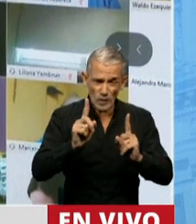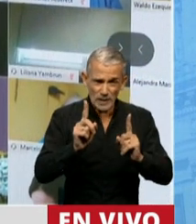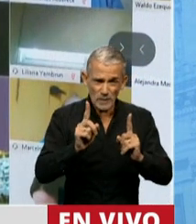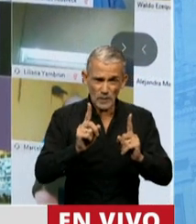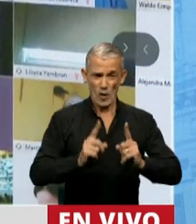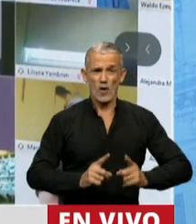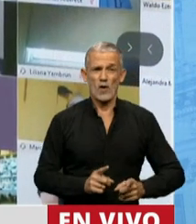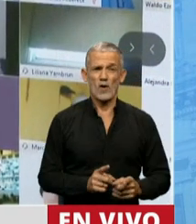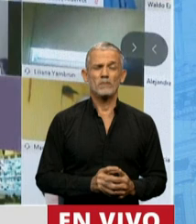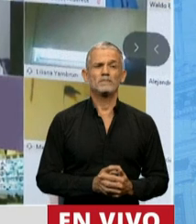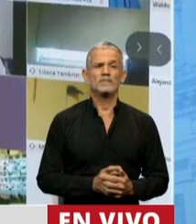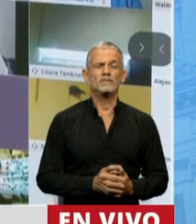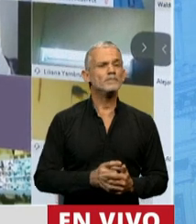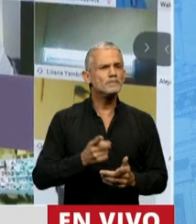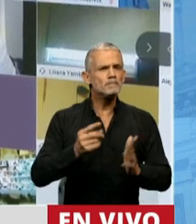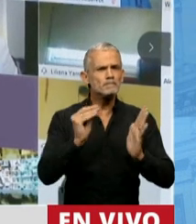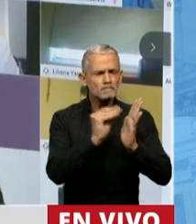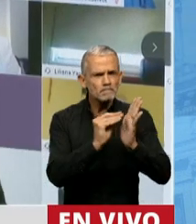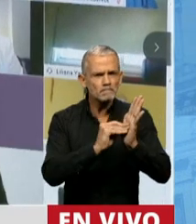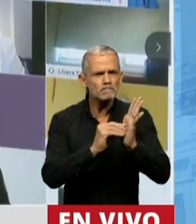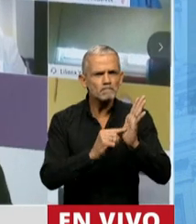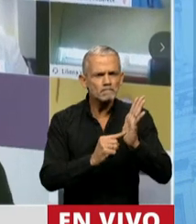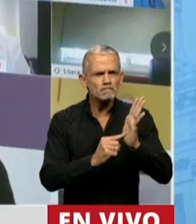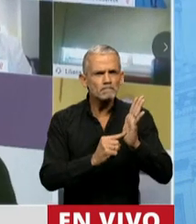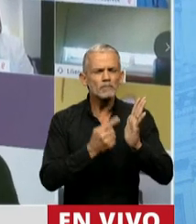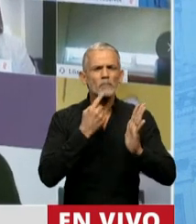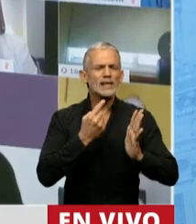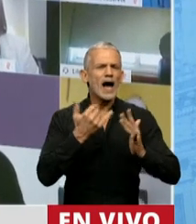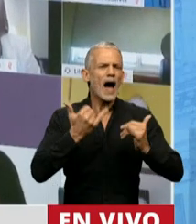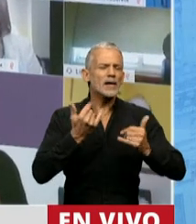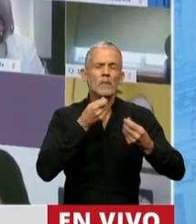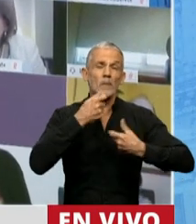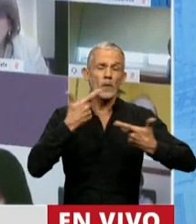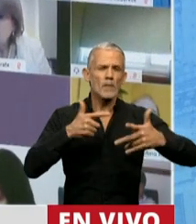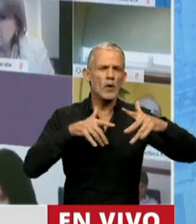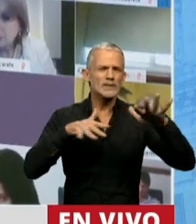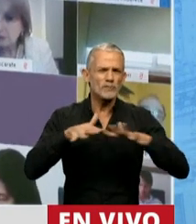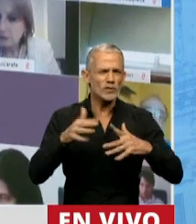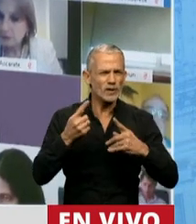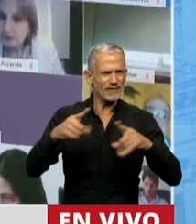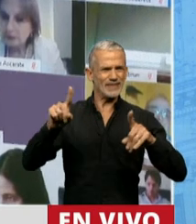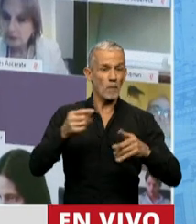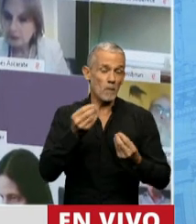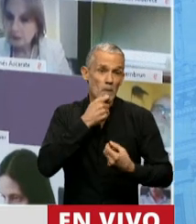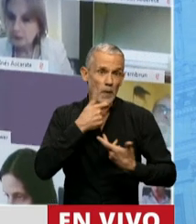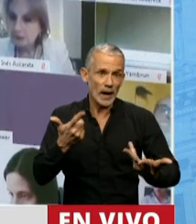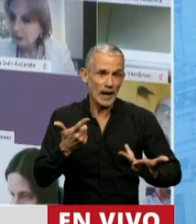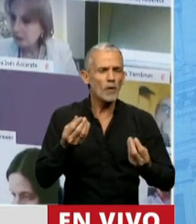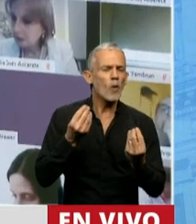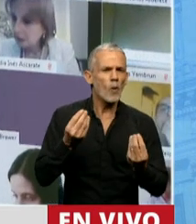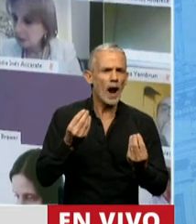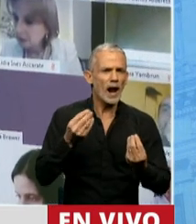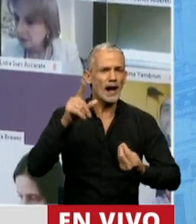eh se plantea cuando se tiene en cuenta una situación de excepción como la es es la